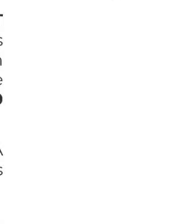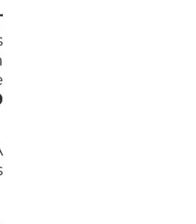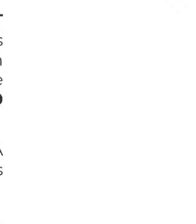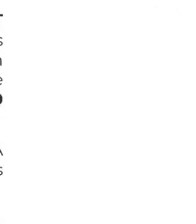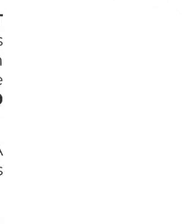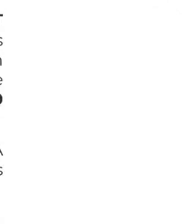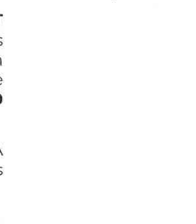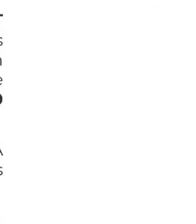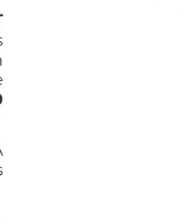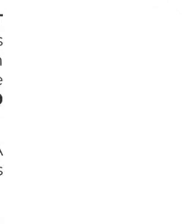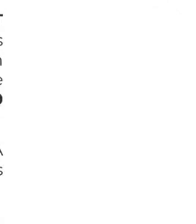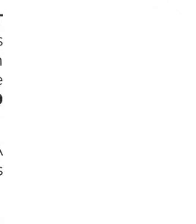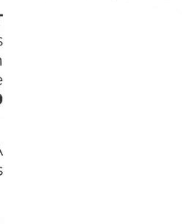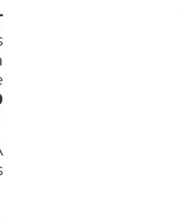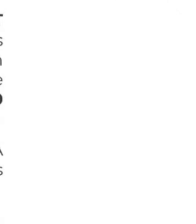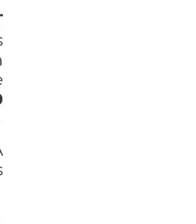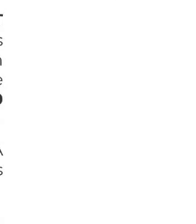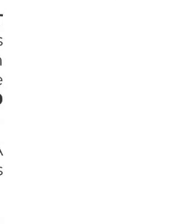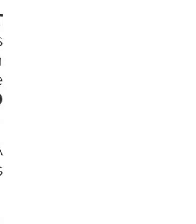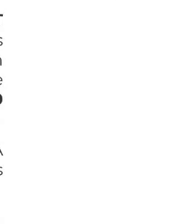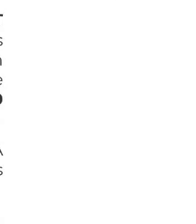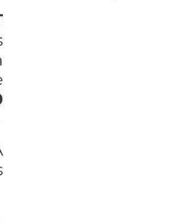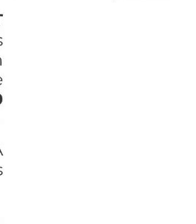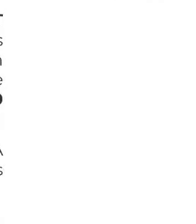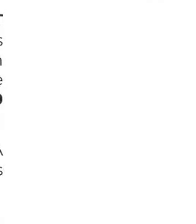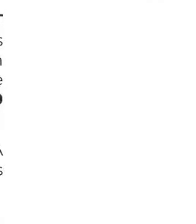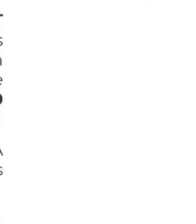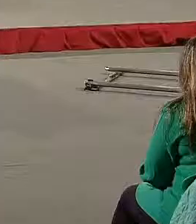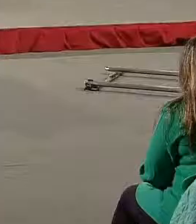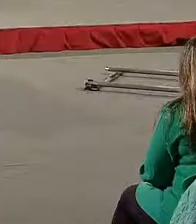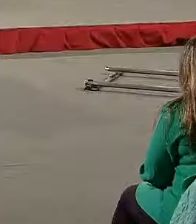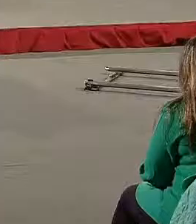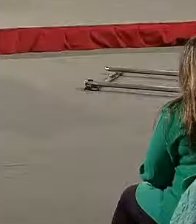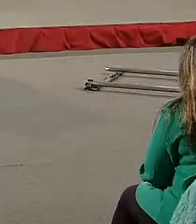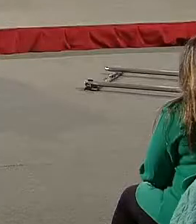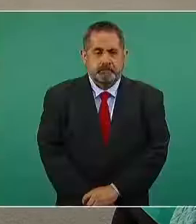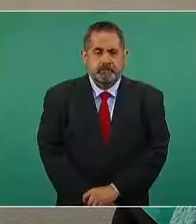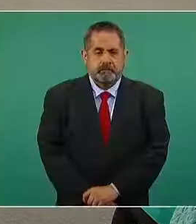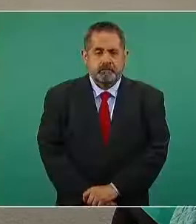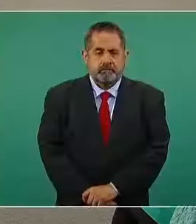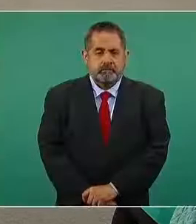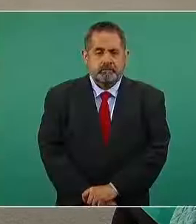del 2017, Profepa determina el cumplimiento de los fines de ese